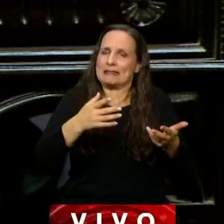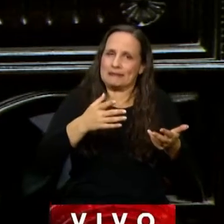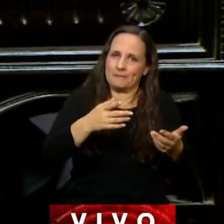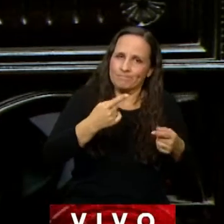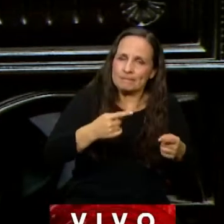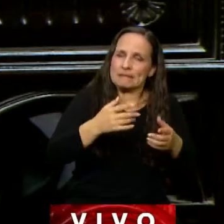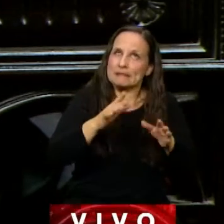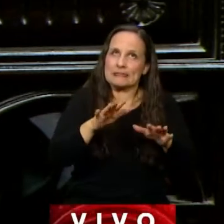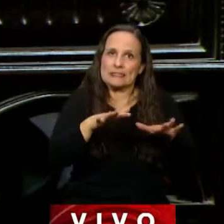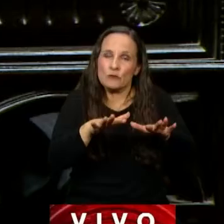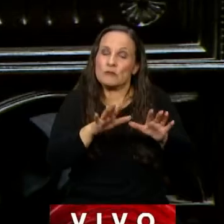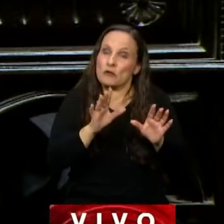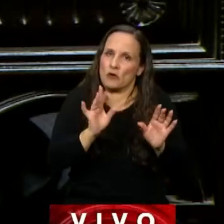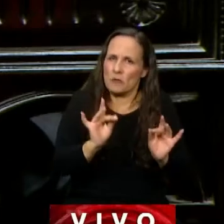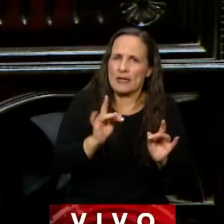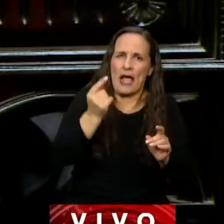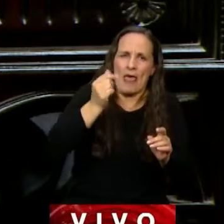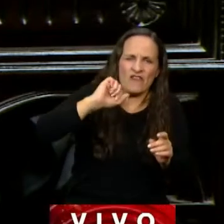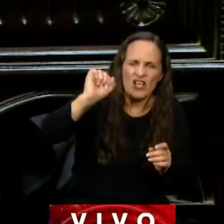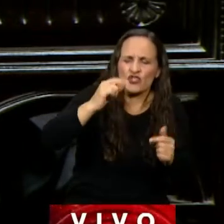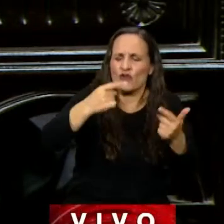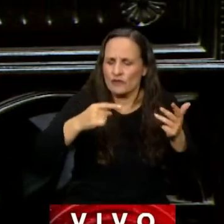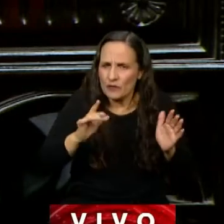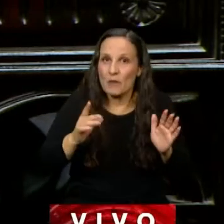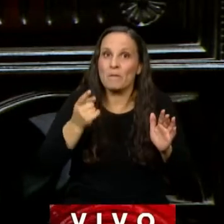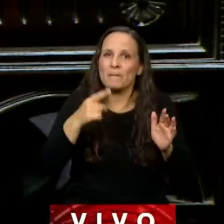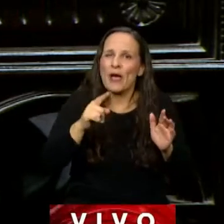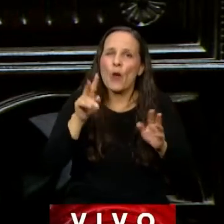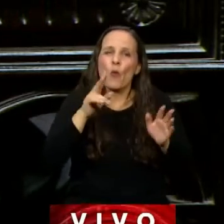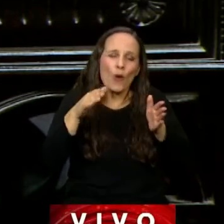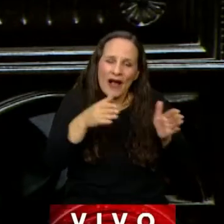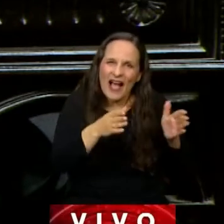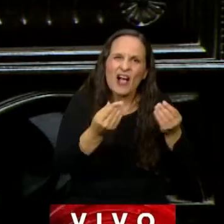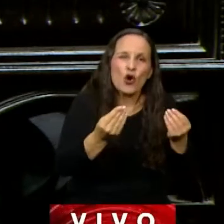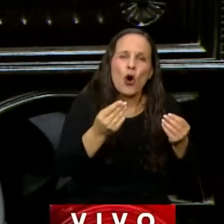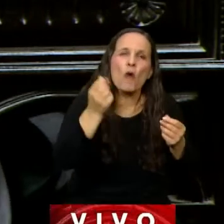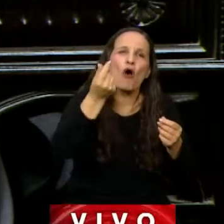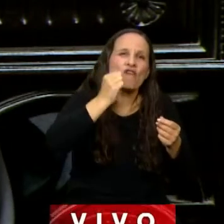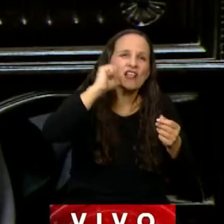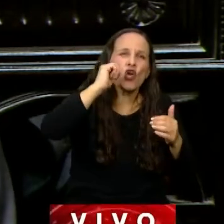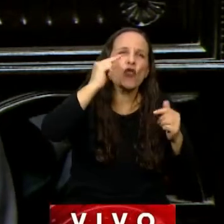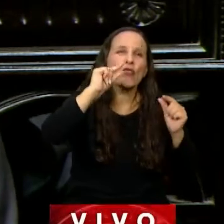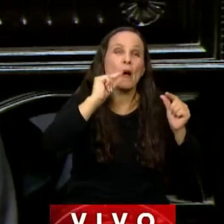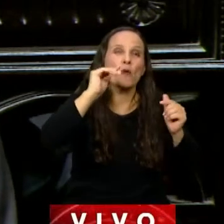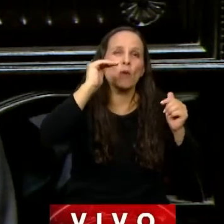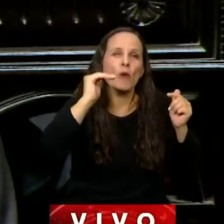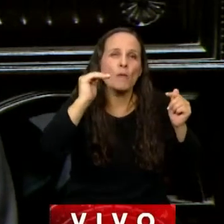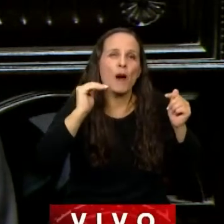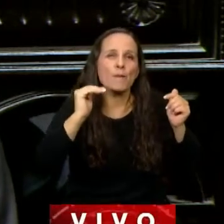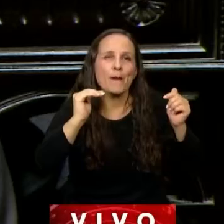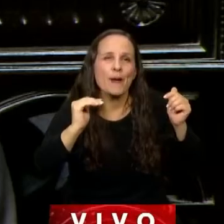plantea este flagelo inflacionario, la búsqueda de un camino de descenso gradual sin recurrir al